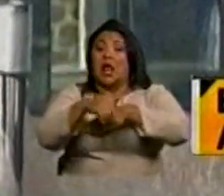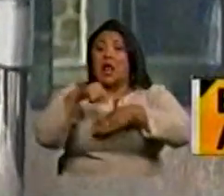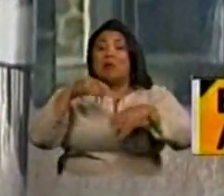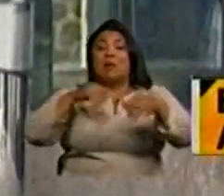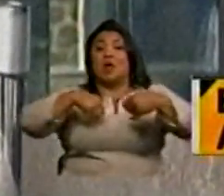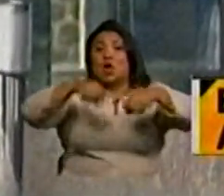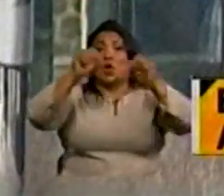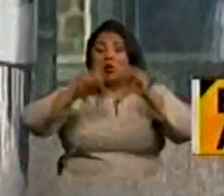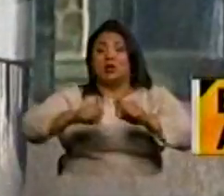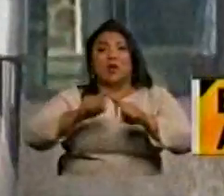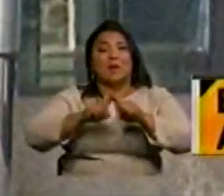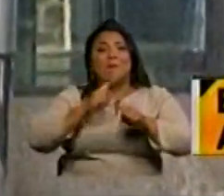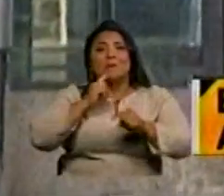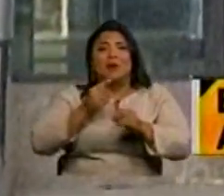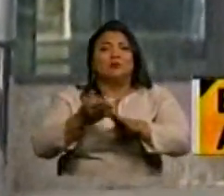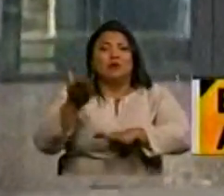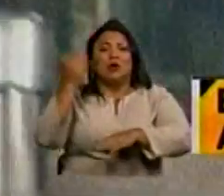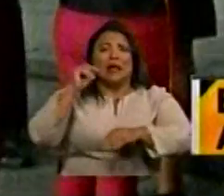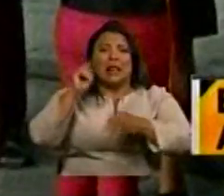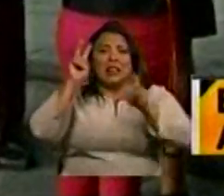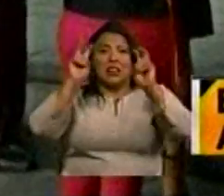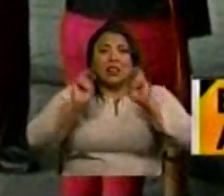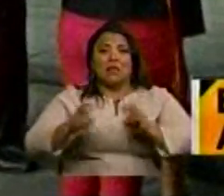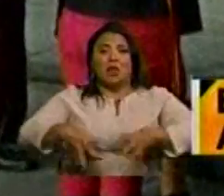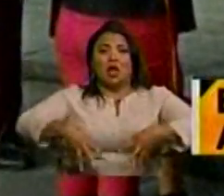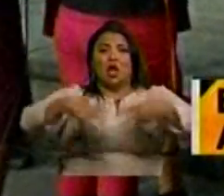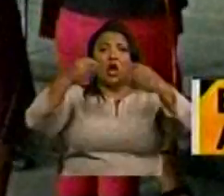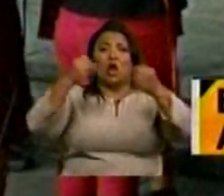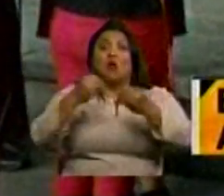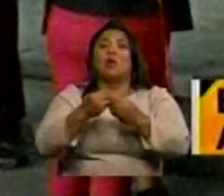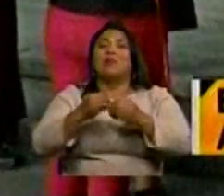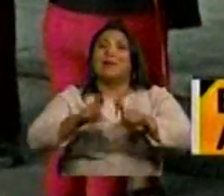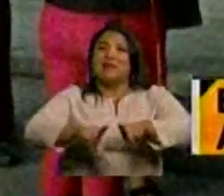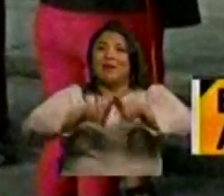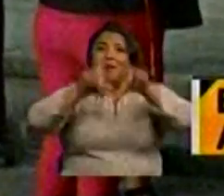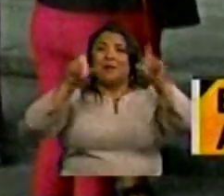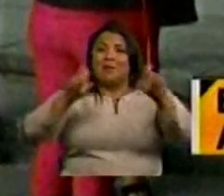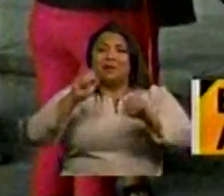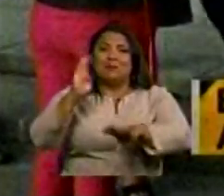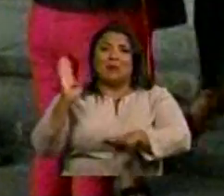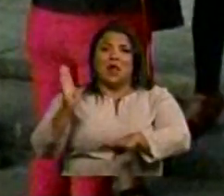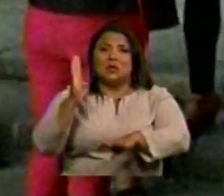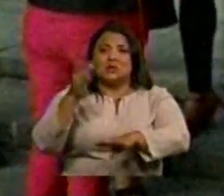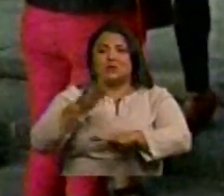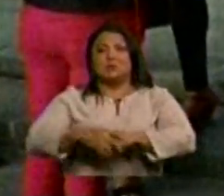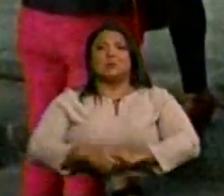fundamental en lo ocurrido con la trama de corrupción y de cohecho con esta empresa brasileña.